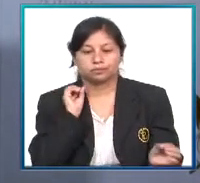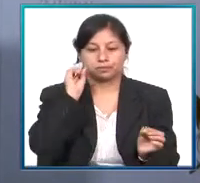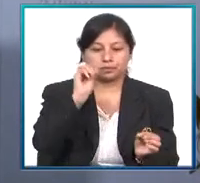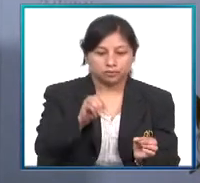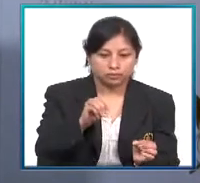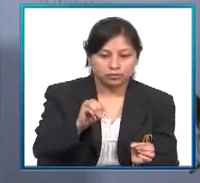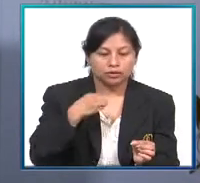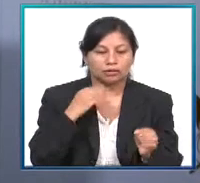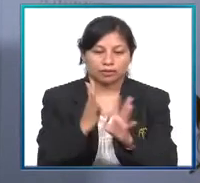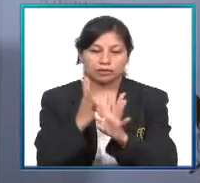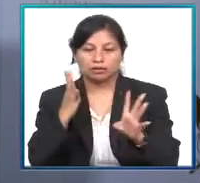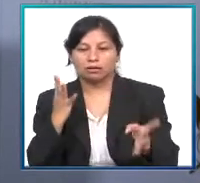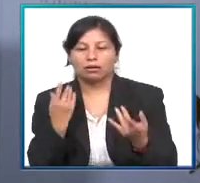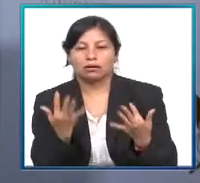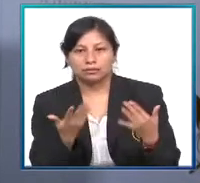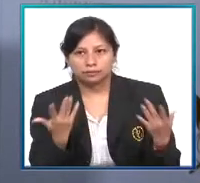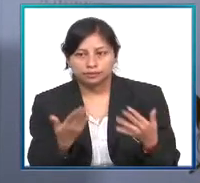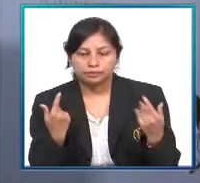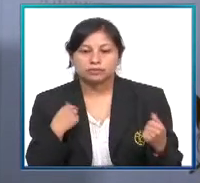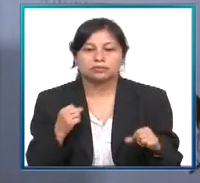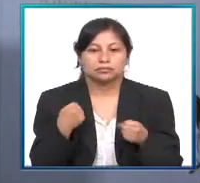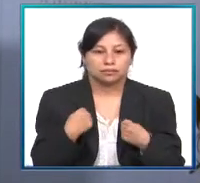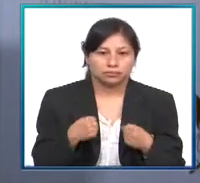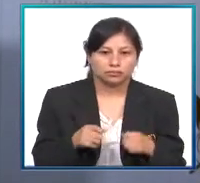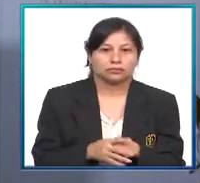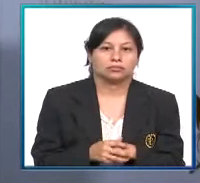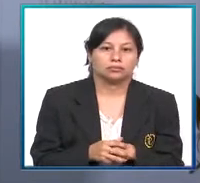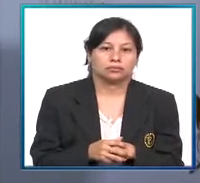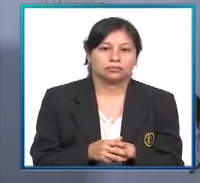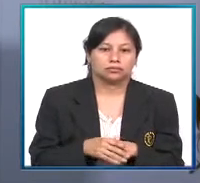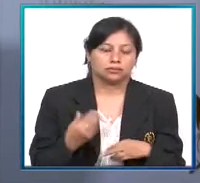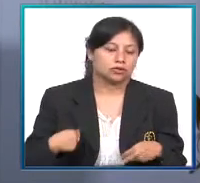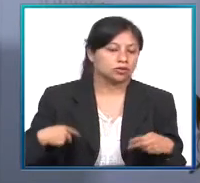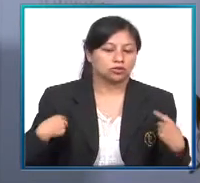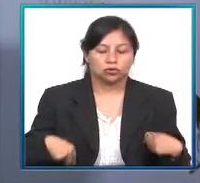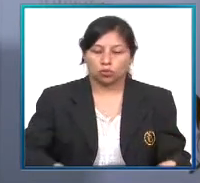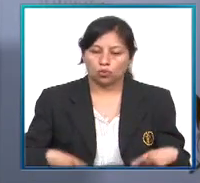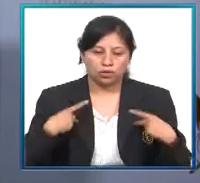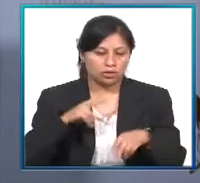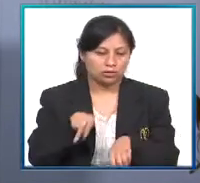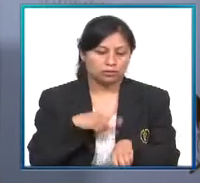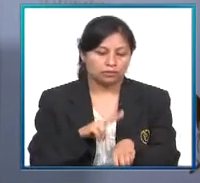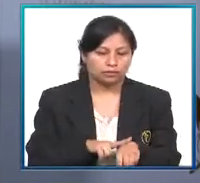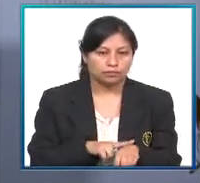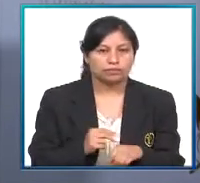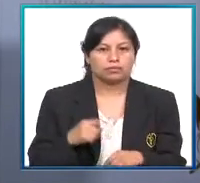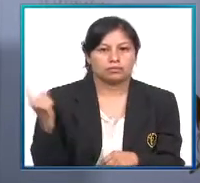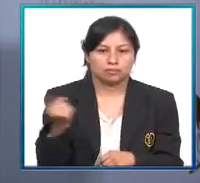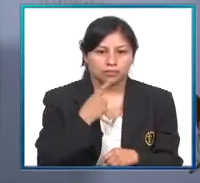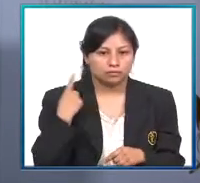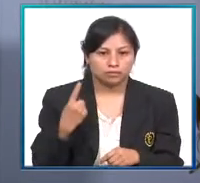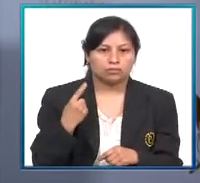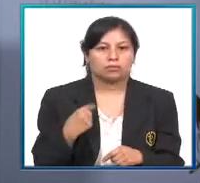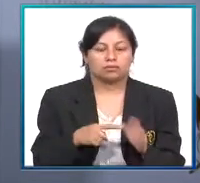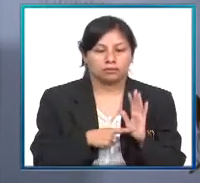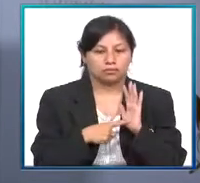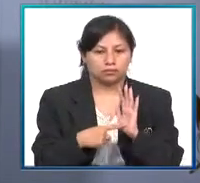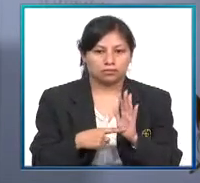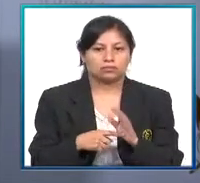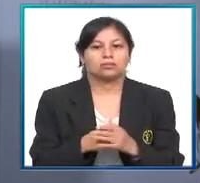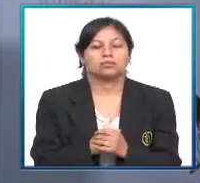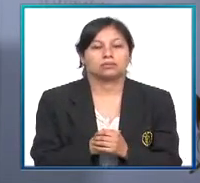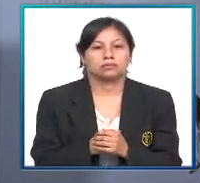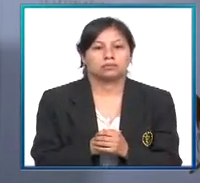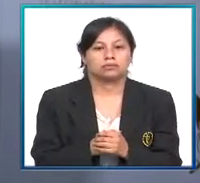estar haciendo estos trámites y seguir su vida normal. Entonces creemos muy importante el presentar esta